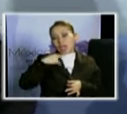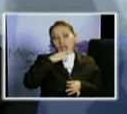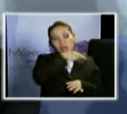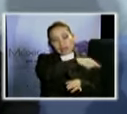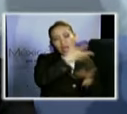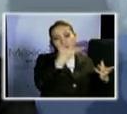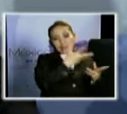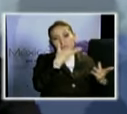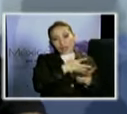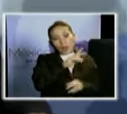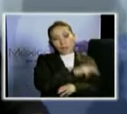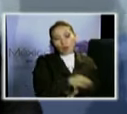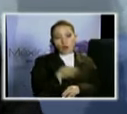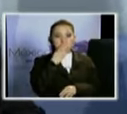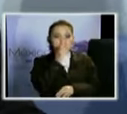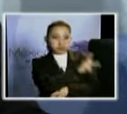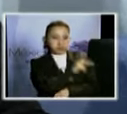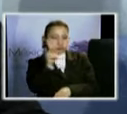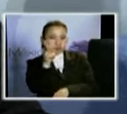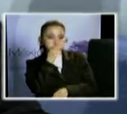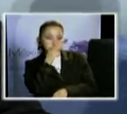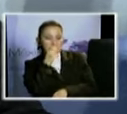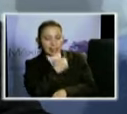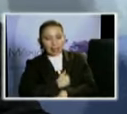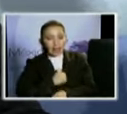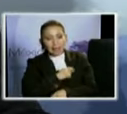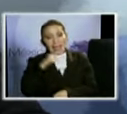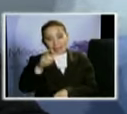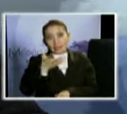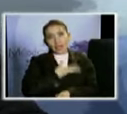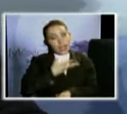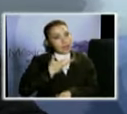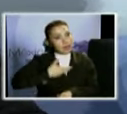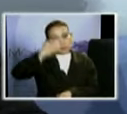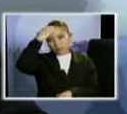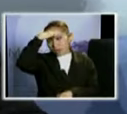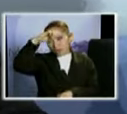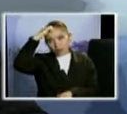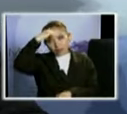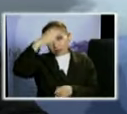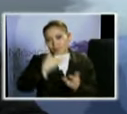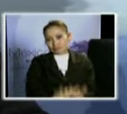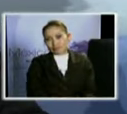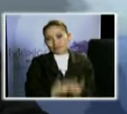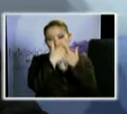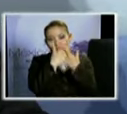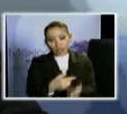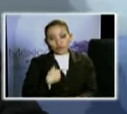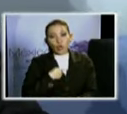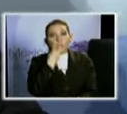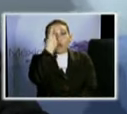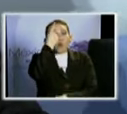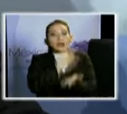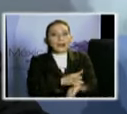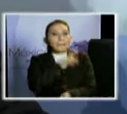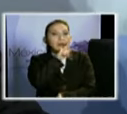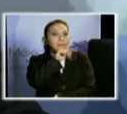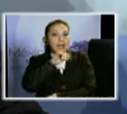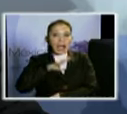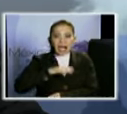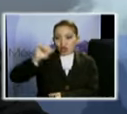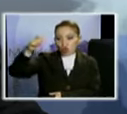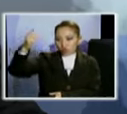haciendo el símil con los fumadores y pues lamentablemente ahí sí tengo bastante experiencia. Yo solo me preocupo porque hay más de alguien